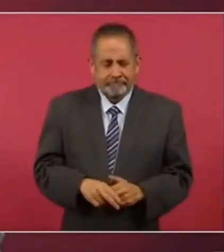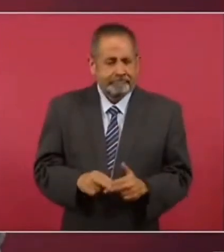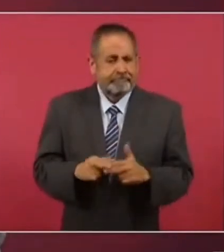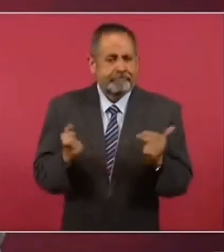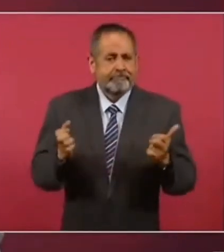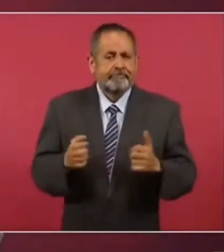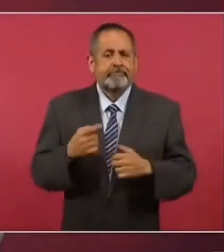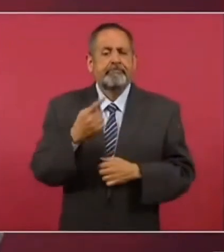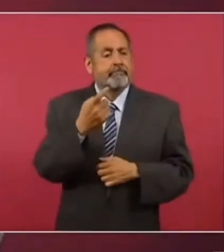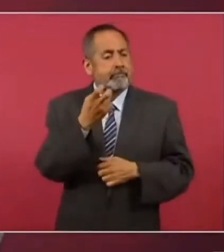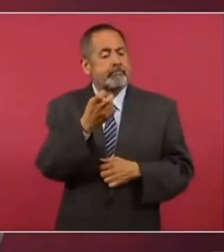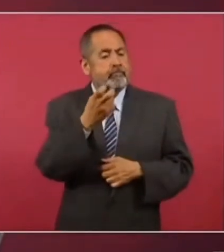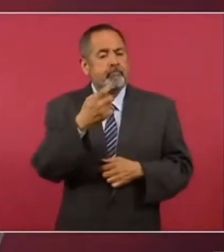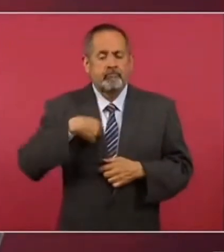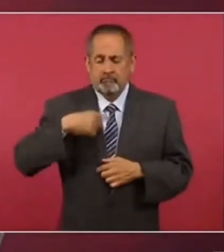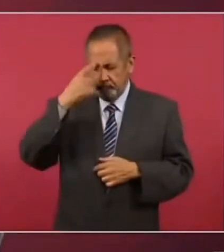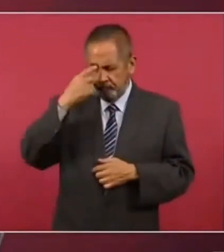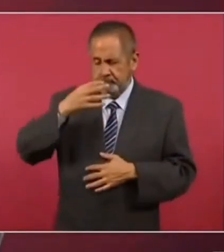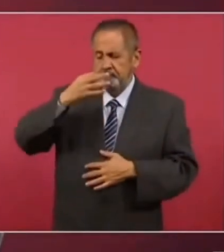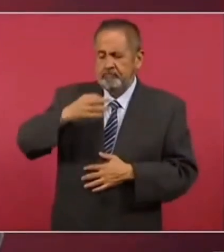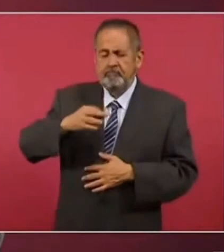Por eso tenemos autoridad moral.